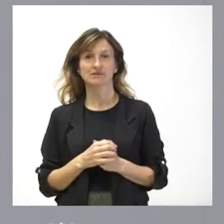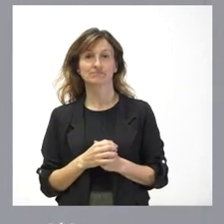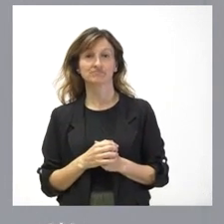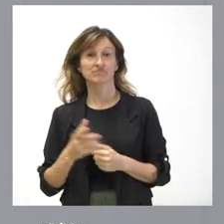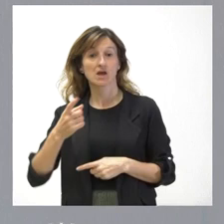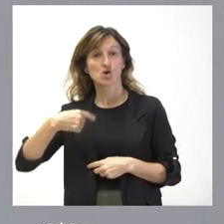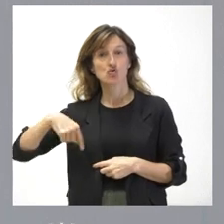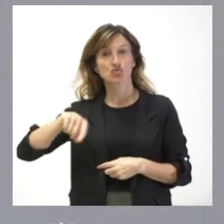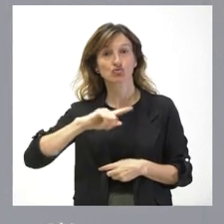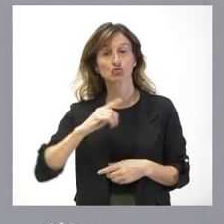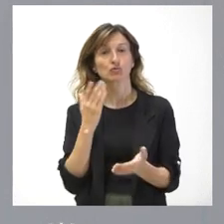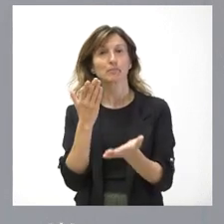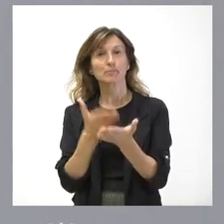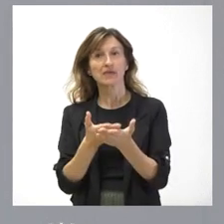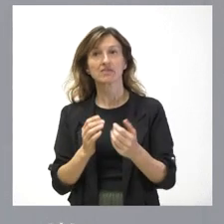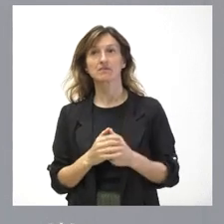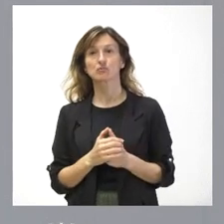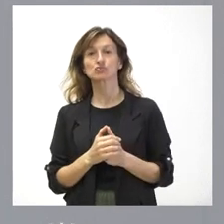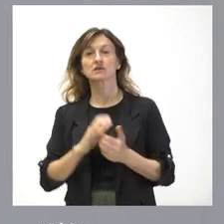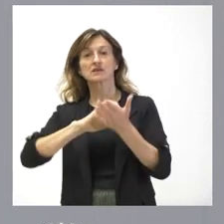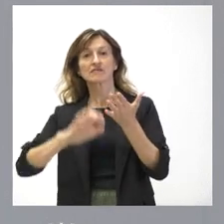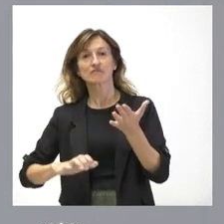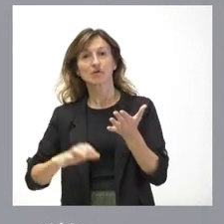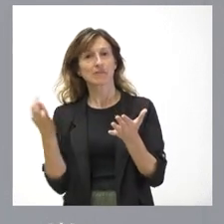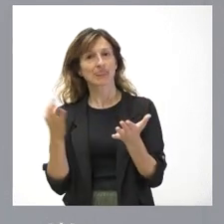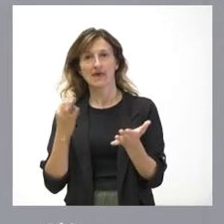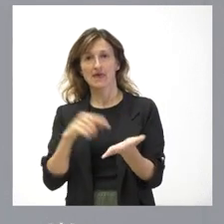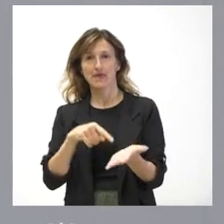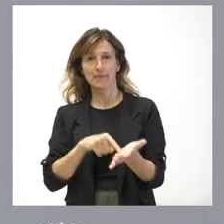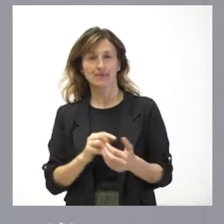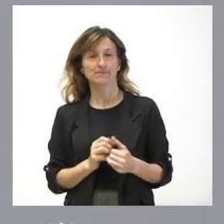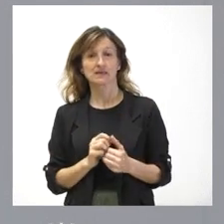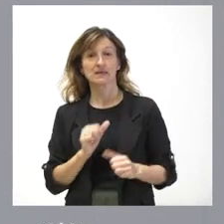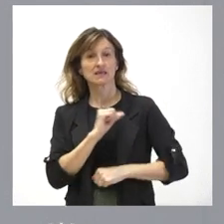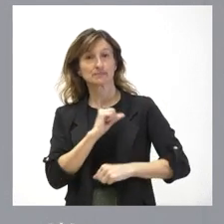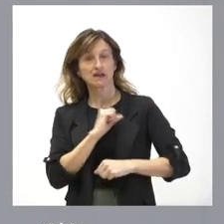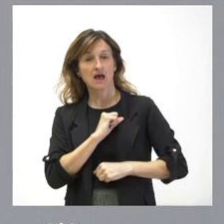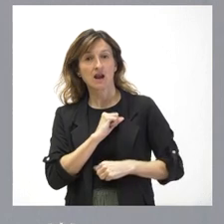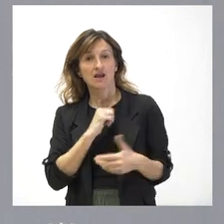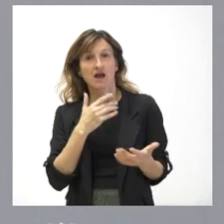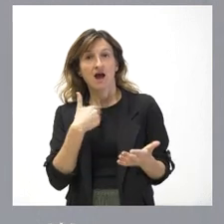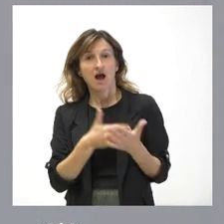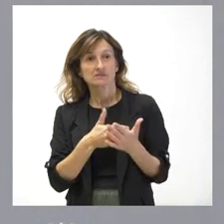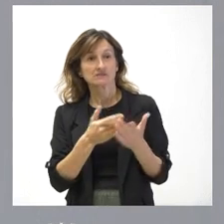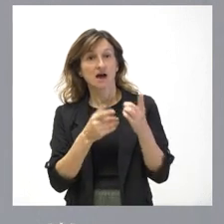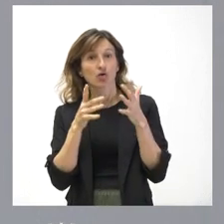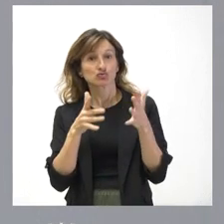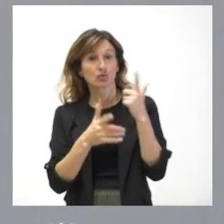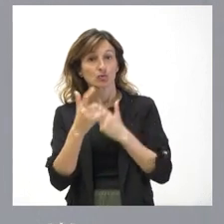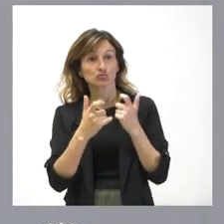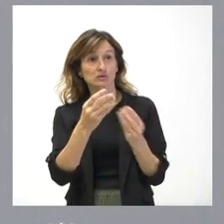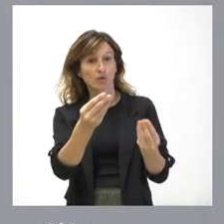nosotros que pedimos que haya un informe del consejo consultivo y que hubiéramos esperado al informe del Consejo consultivo para